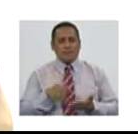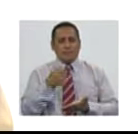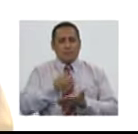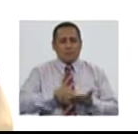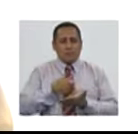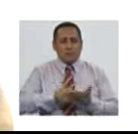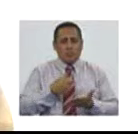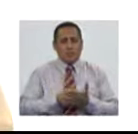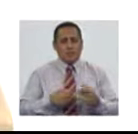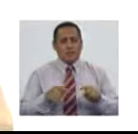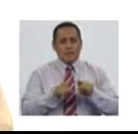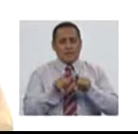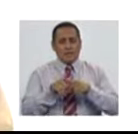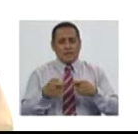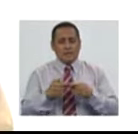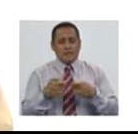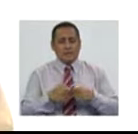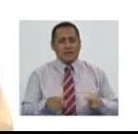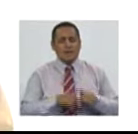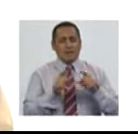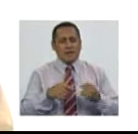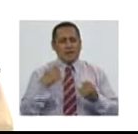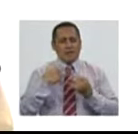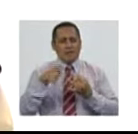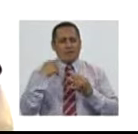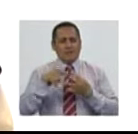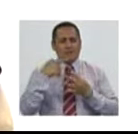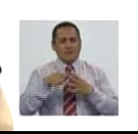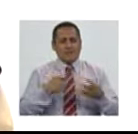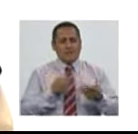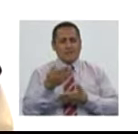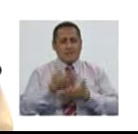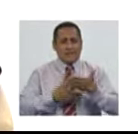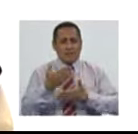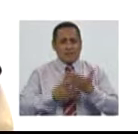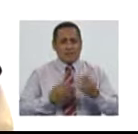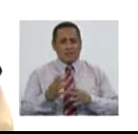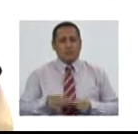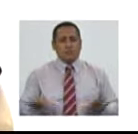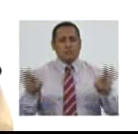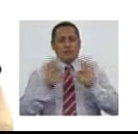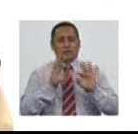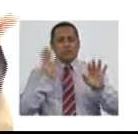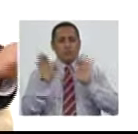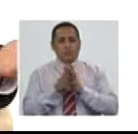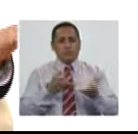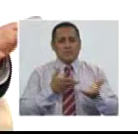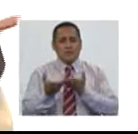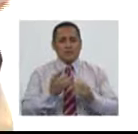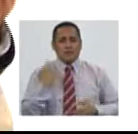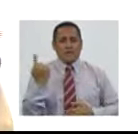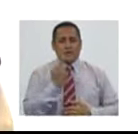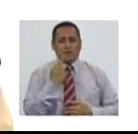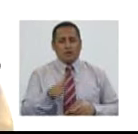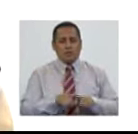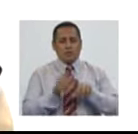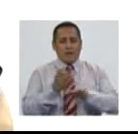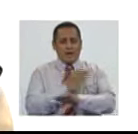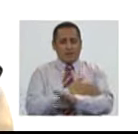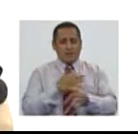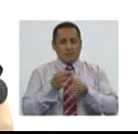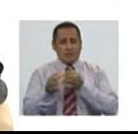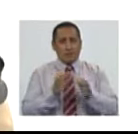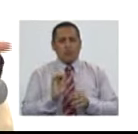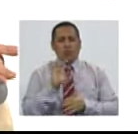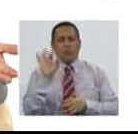contratado en su paquete entonces hay una serie de trámites interesantes por ejemplo en servicios públicos como estos tres